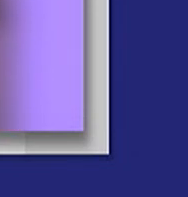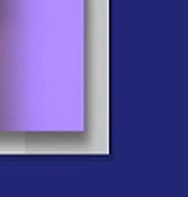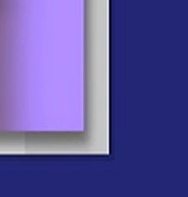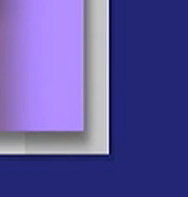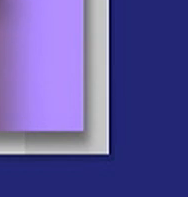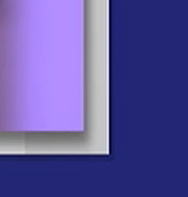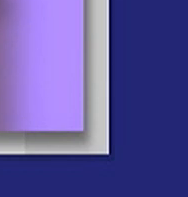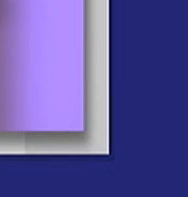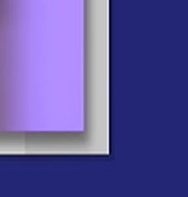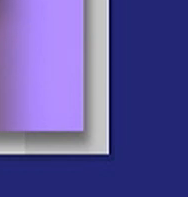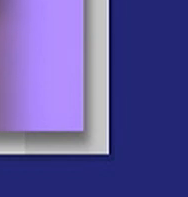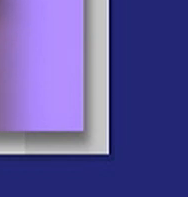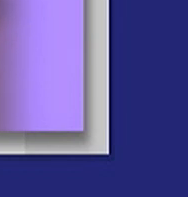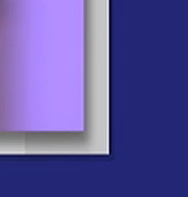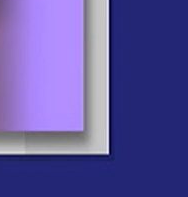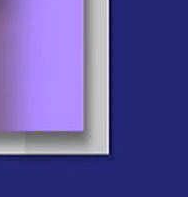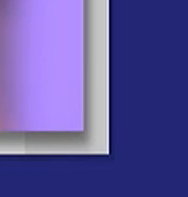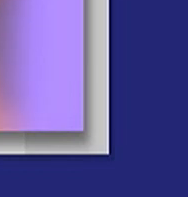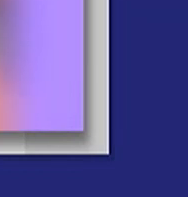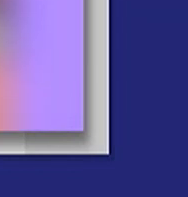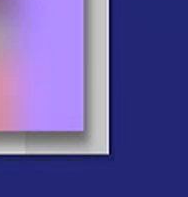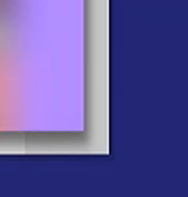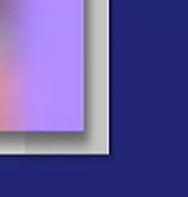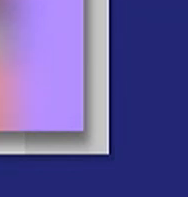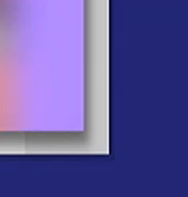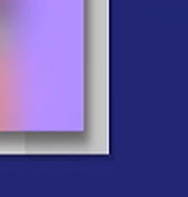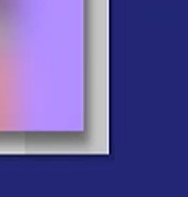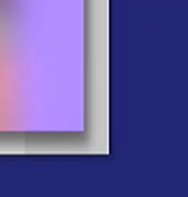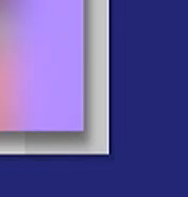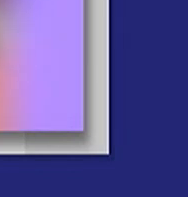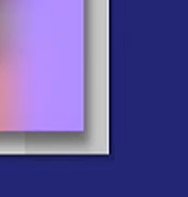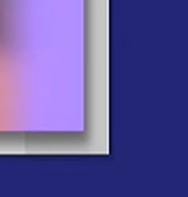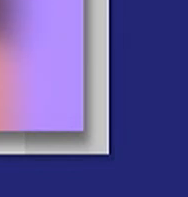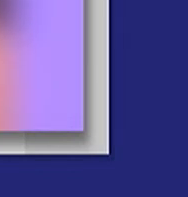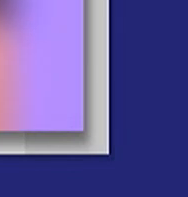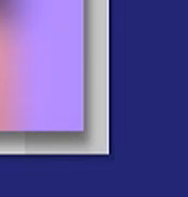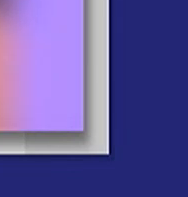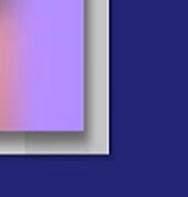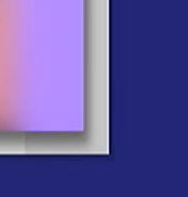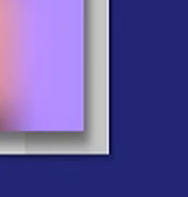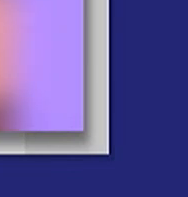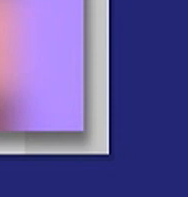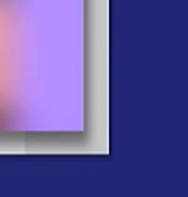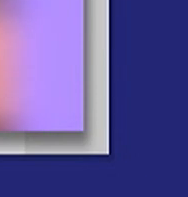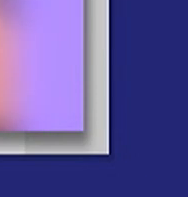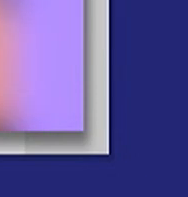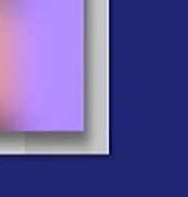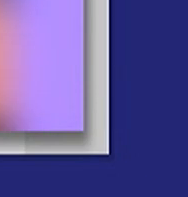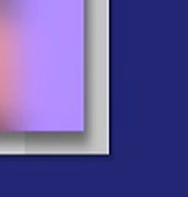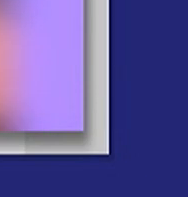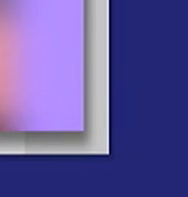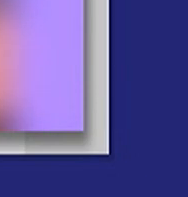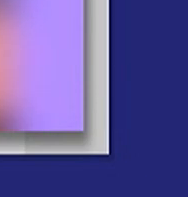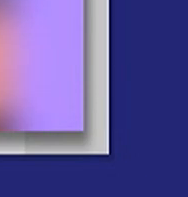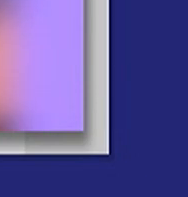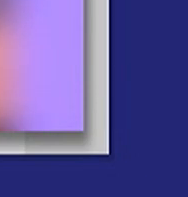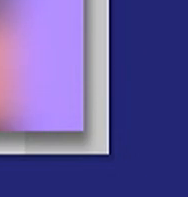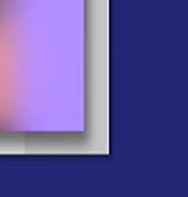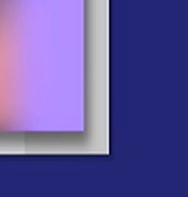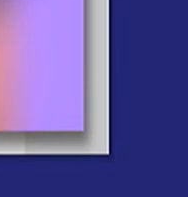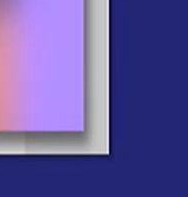responder la fracción equivalente. Si cae en una casilla morada, debe decir qué fracción de torta queda aún en la pastelería.